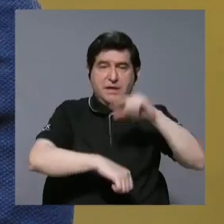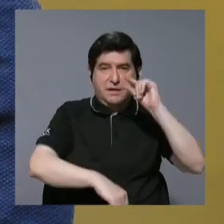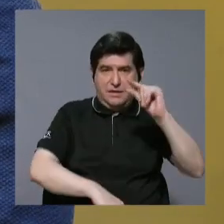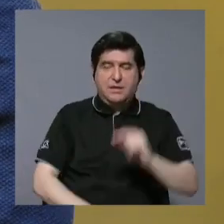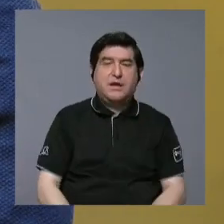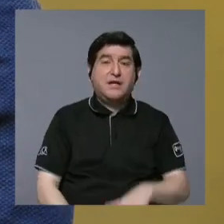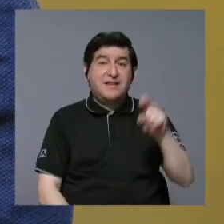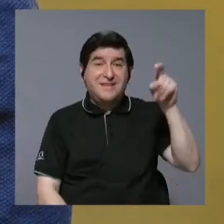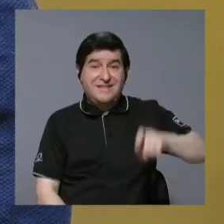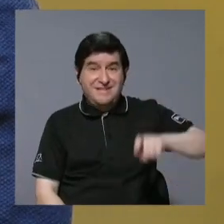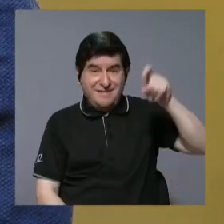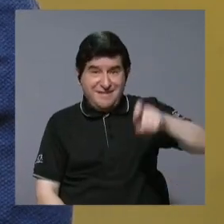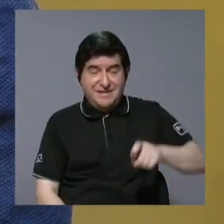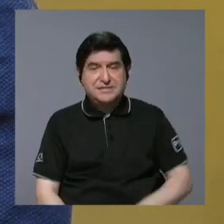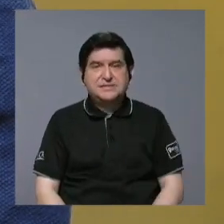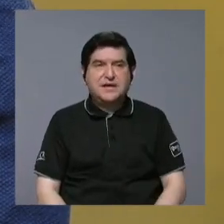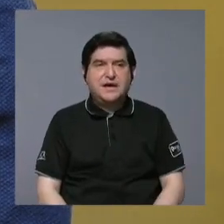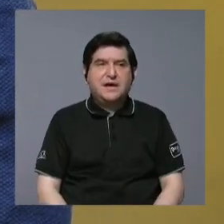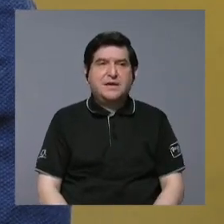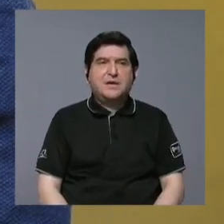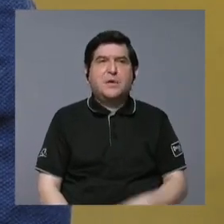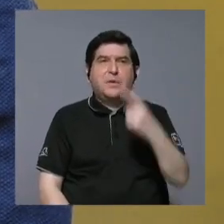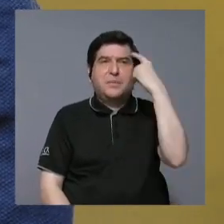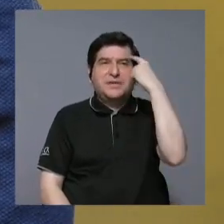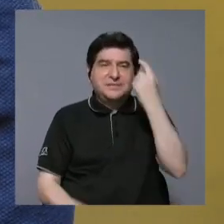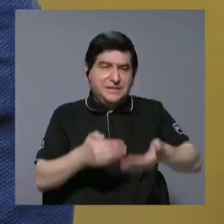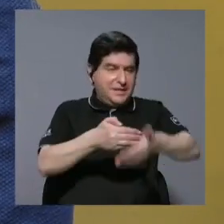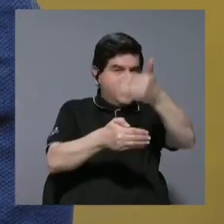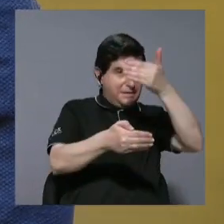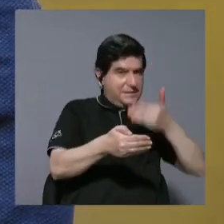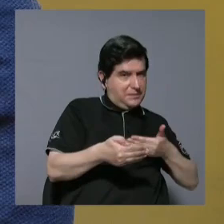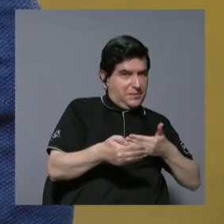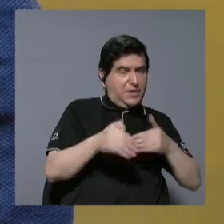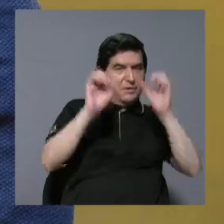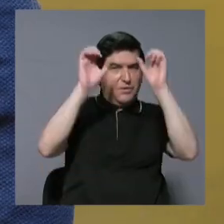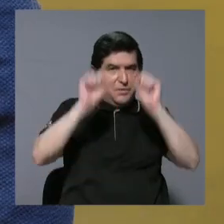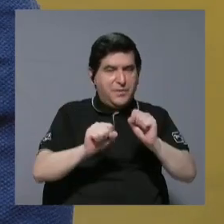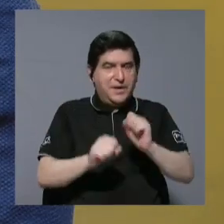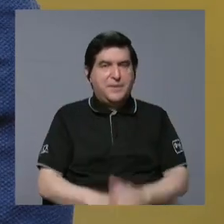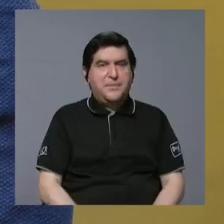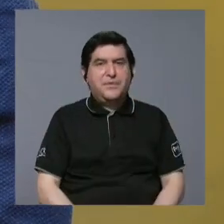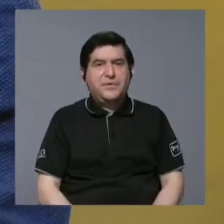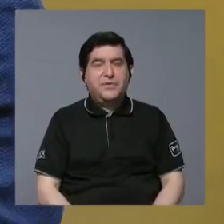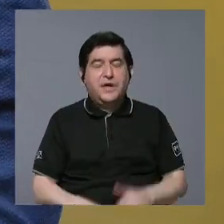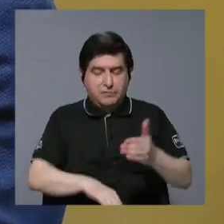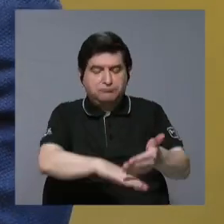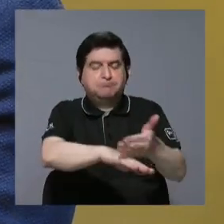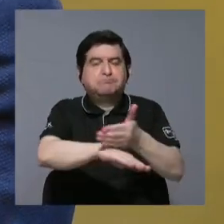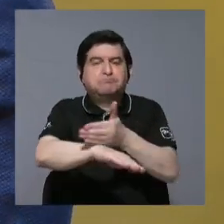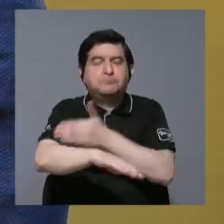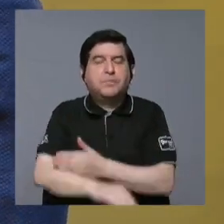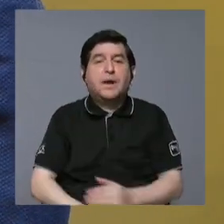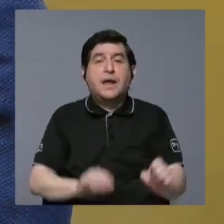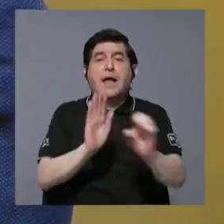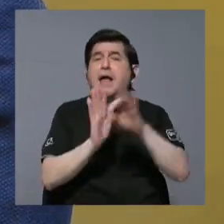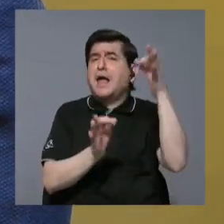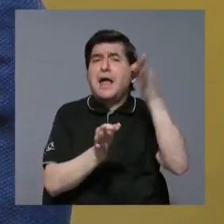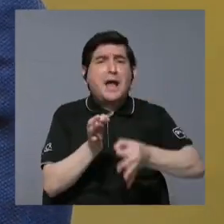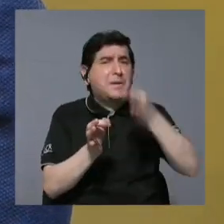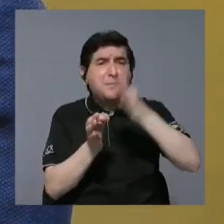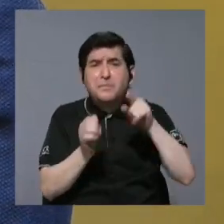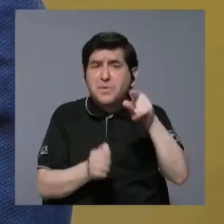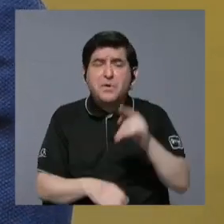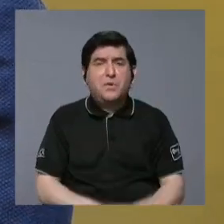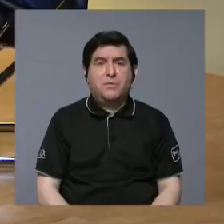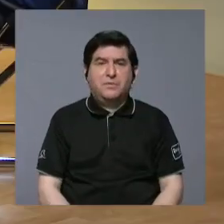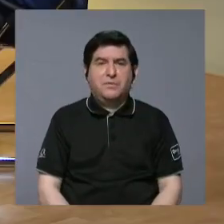se requeriría de algunas previsiones para poder salir adelante. Entonces, un ejemplo tan sencillo como eso podría